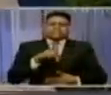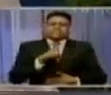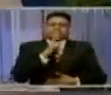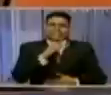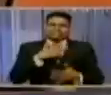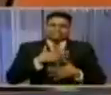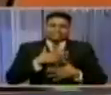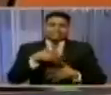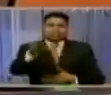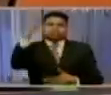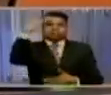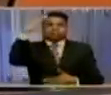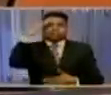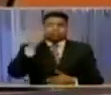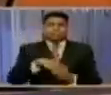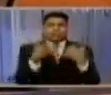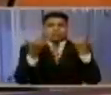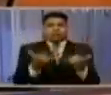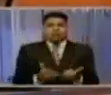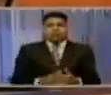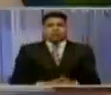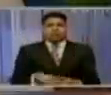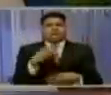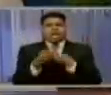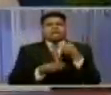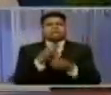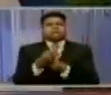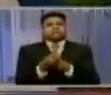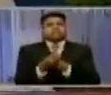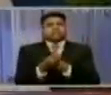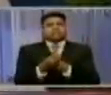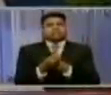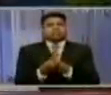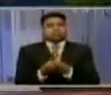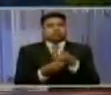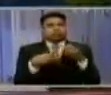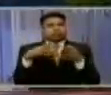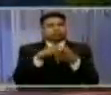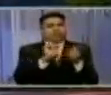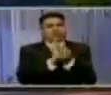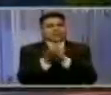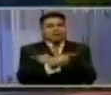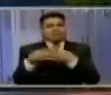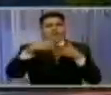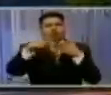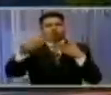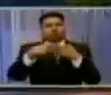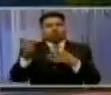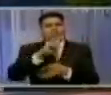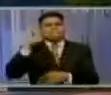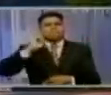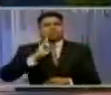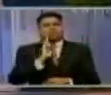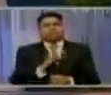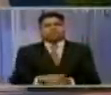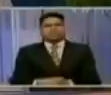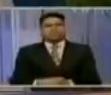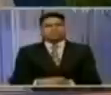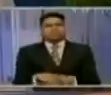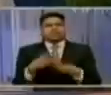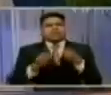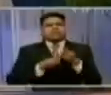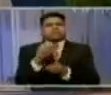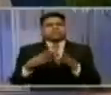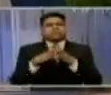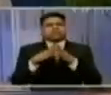sépanlo, haciendo de tripas corazón, en dólares y en bolívares le aprobé todos los recursos para superar